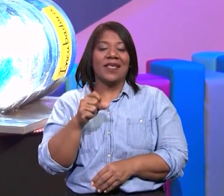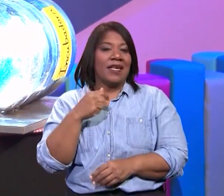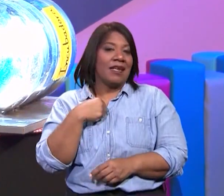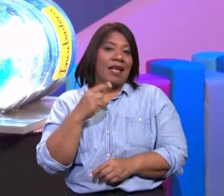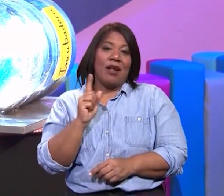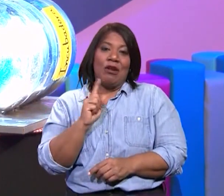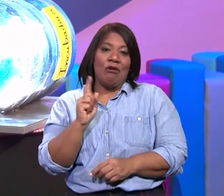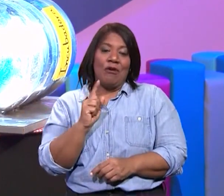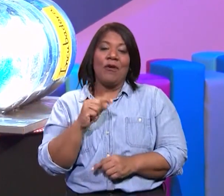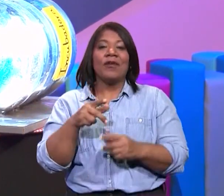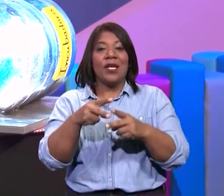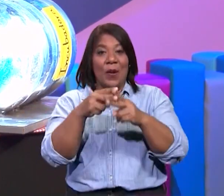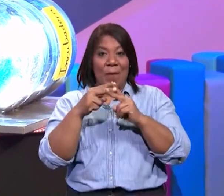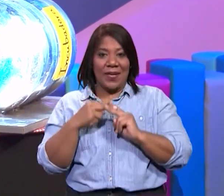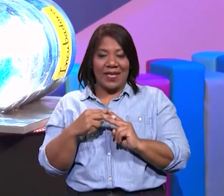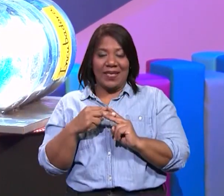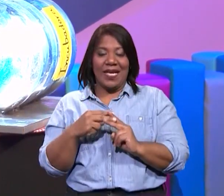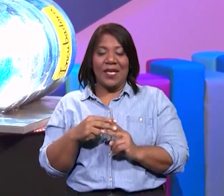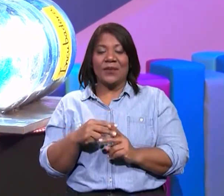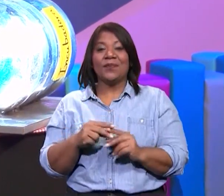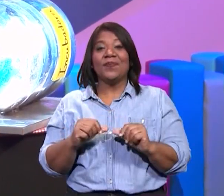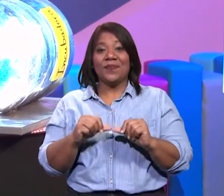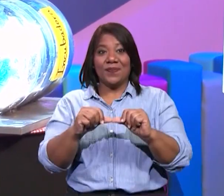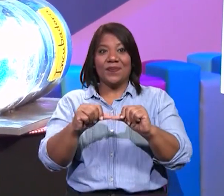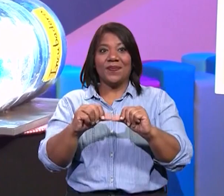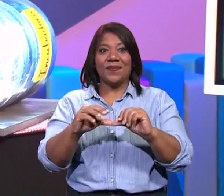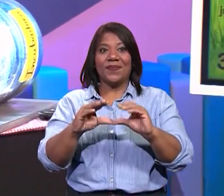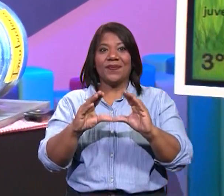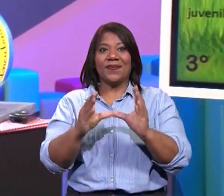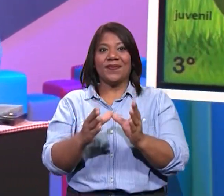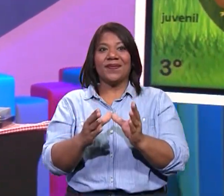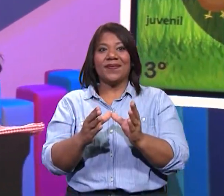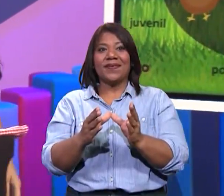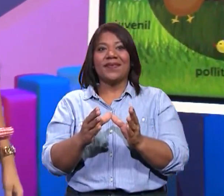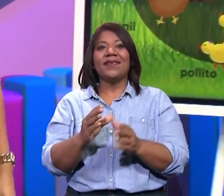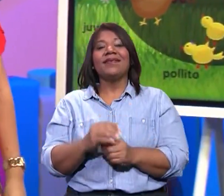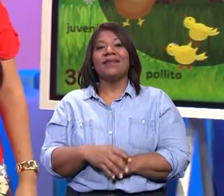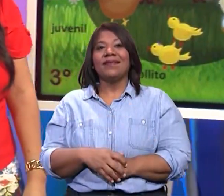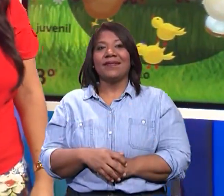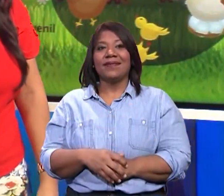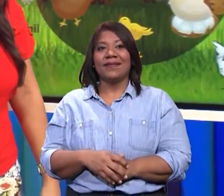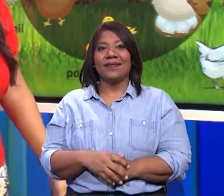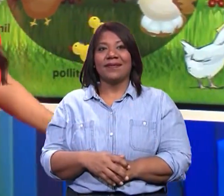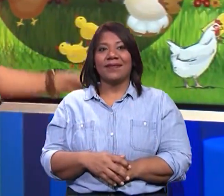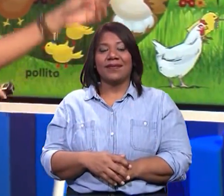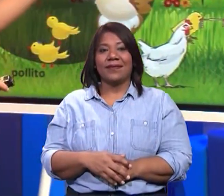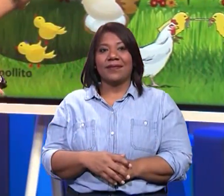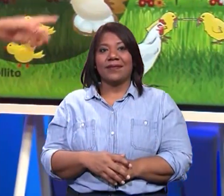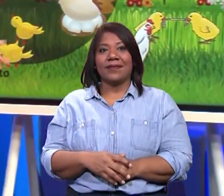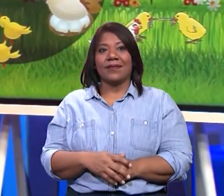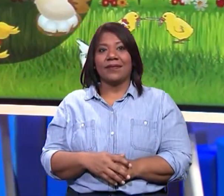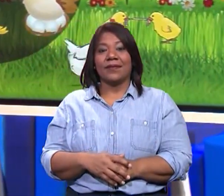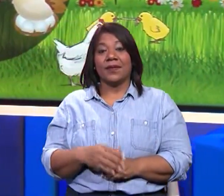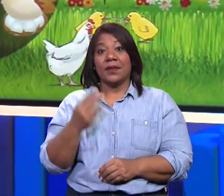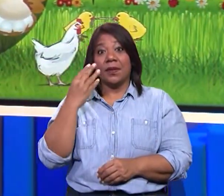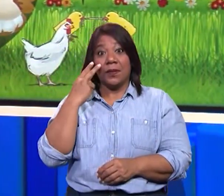bien, vamos a seguir entonces con nuestra clase. Continuamos por acá. Y aquí pues pueden observar el ciclo de